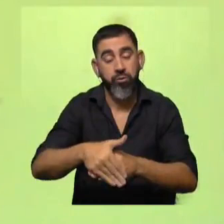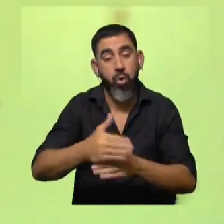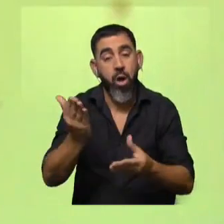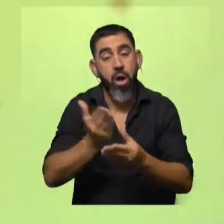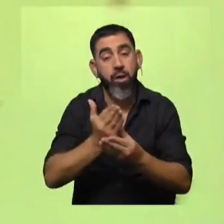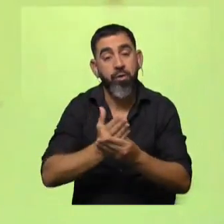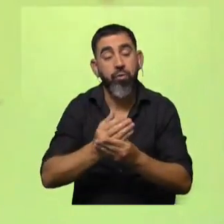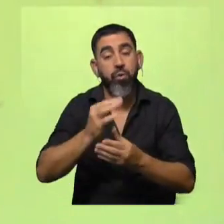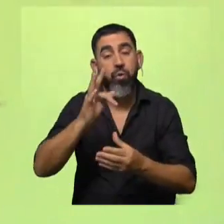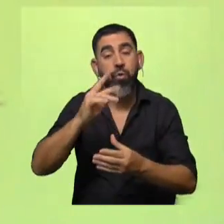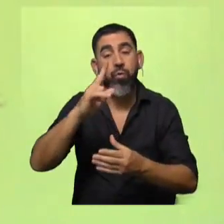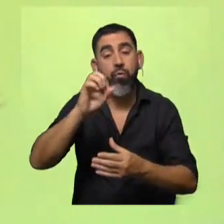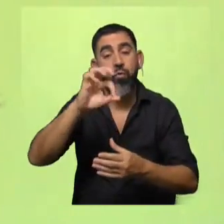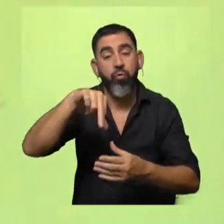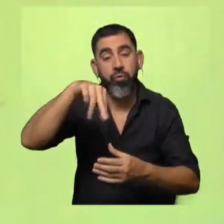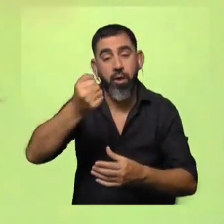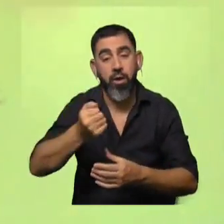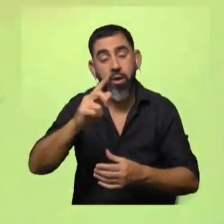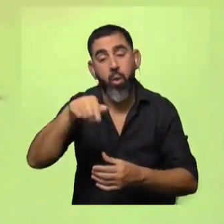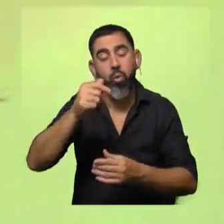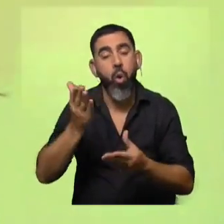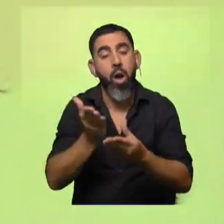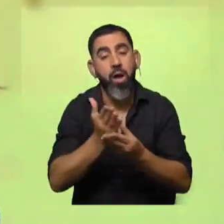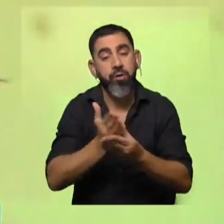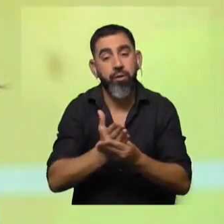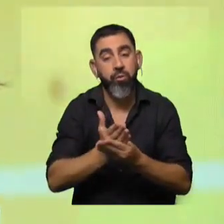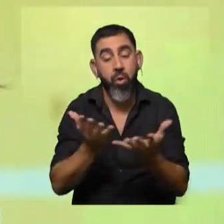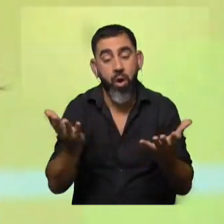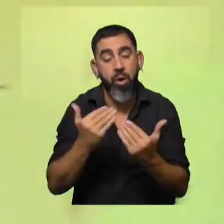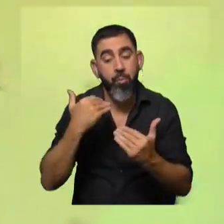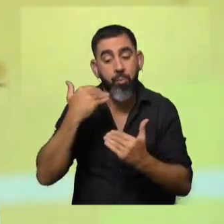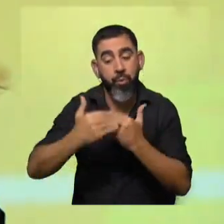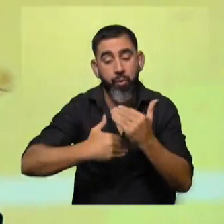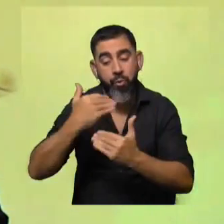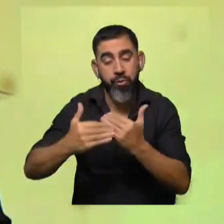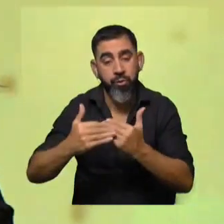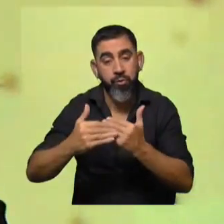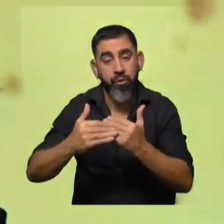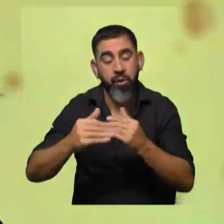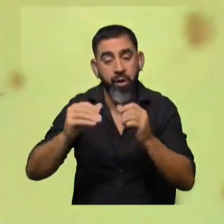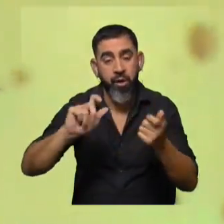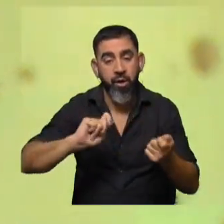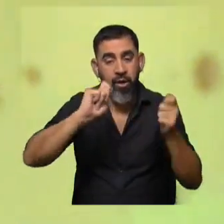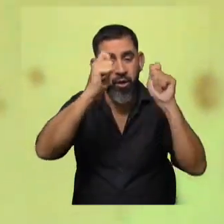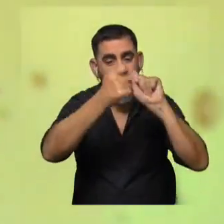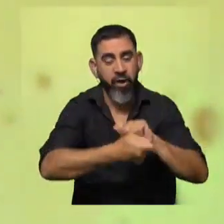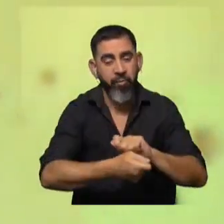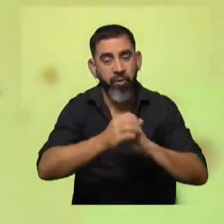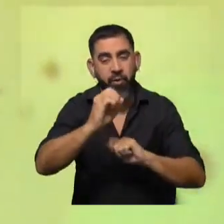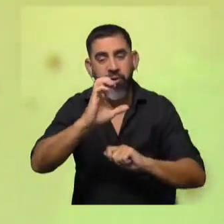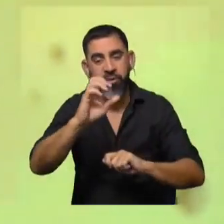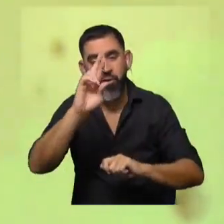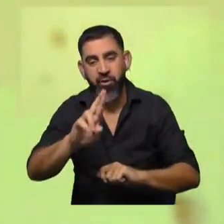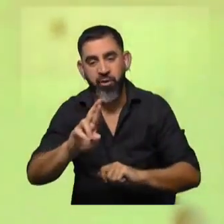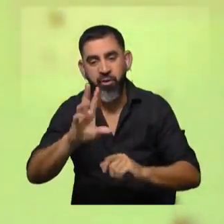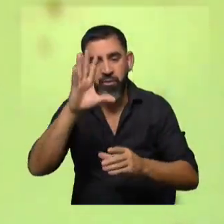del FUSNA y otros archivos, que estamos en proceso de hacer toda esta etapa, ¿no? De pasar a hacer OCR,